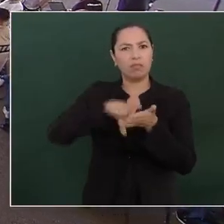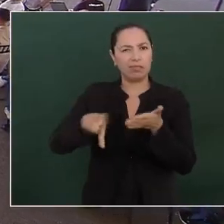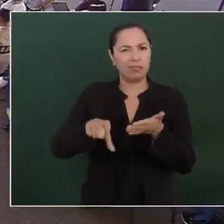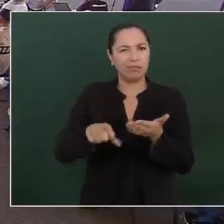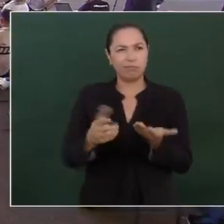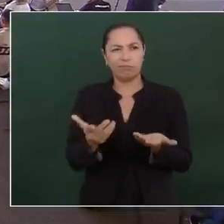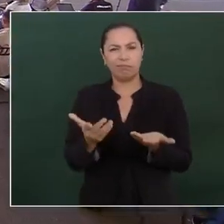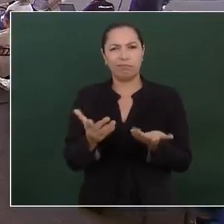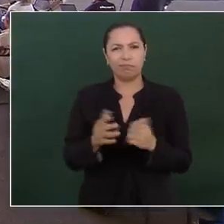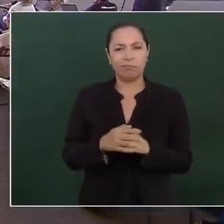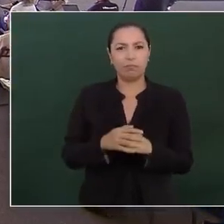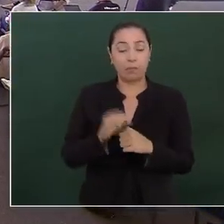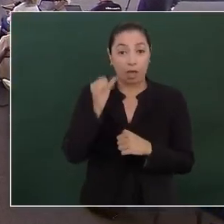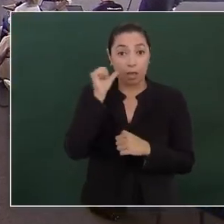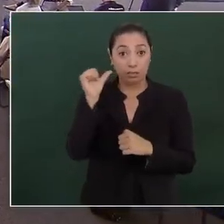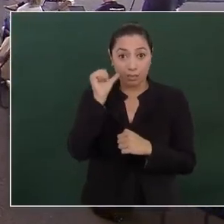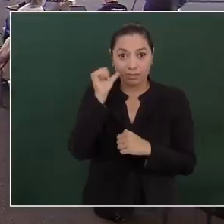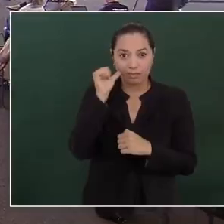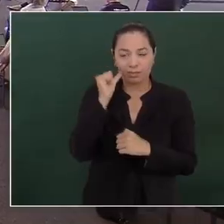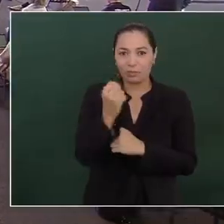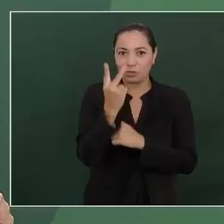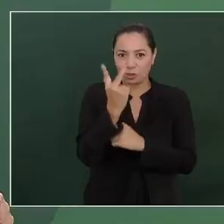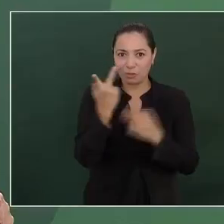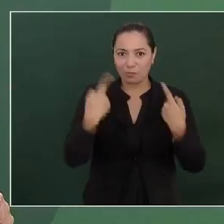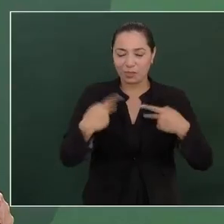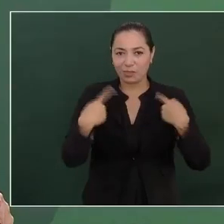Y ayer ya renunciaron dos